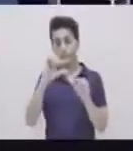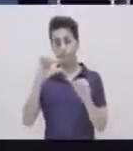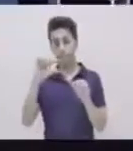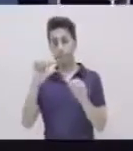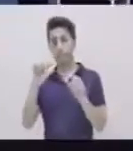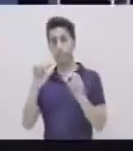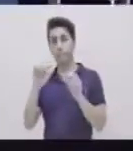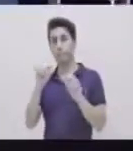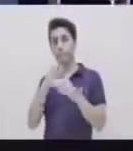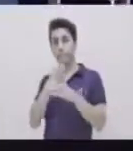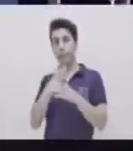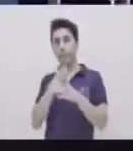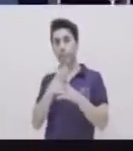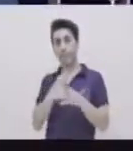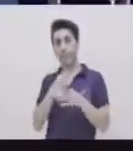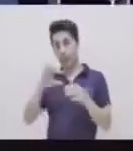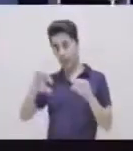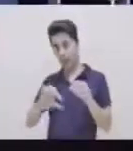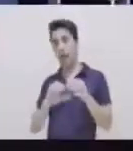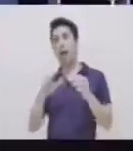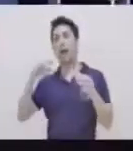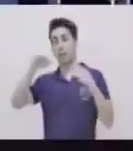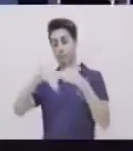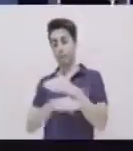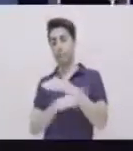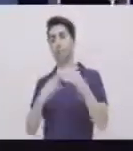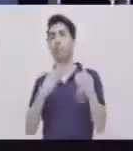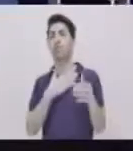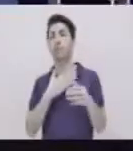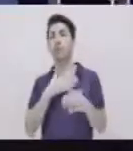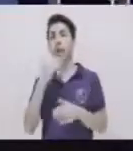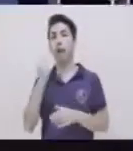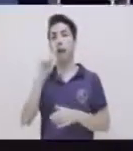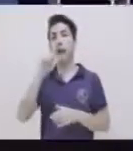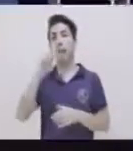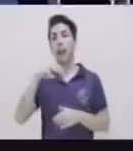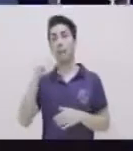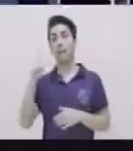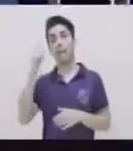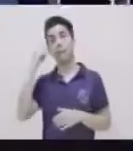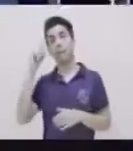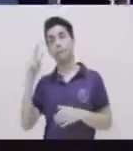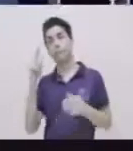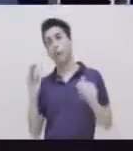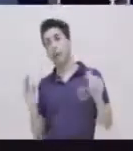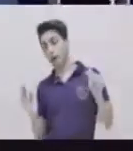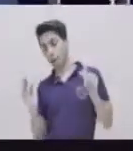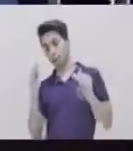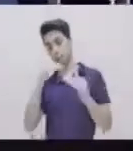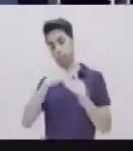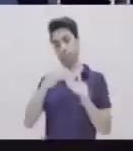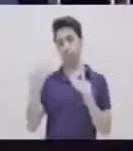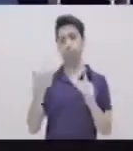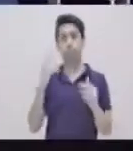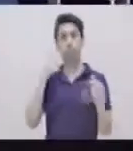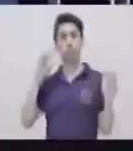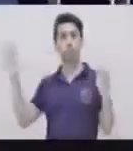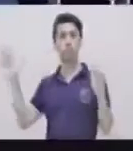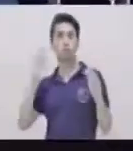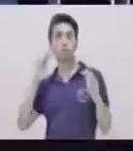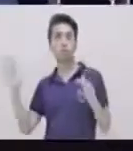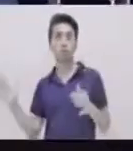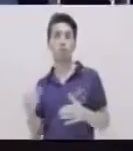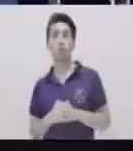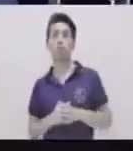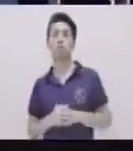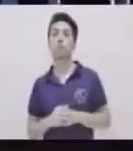Este es un violín evidentemente para niños pequeños. Esto lo vamos a dejar después,